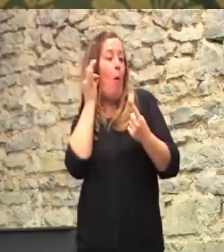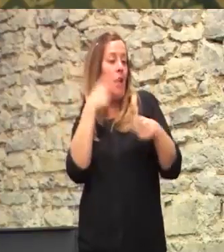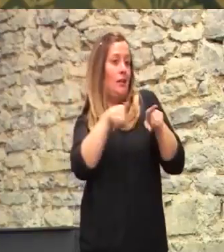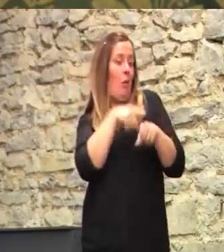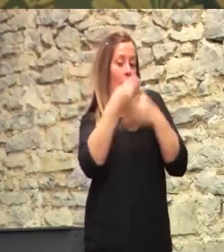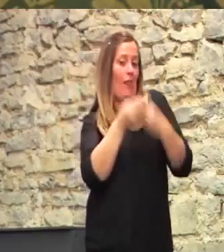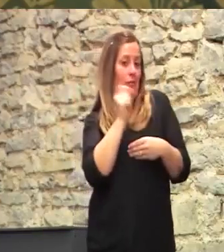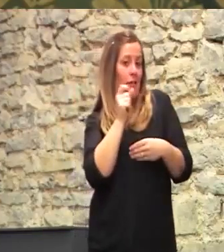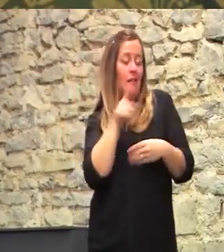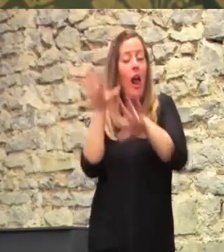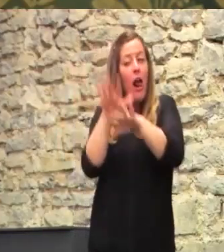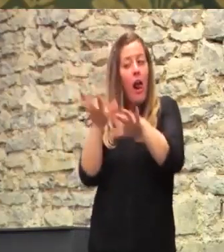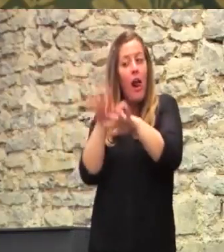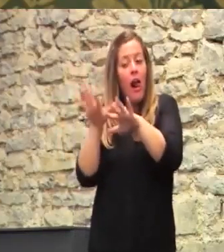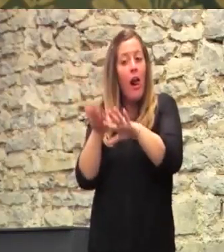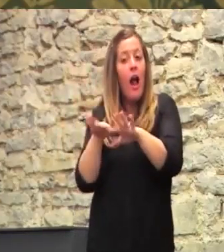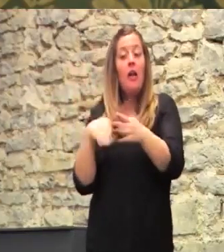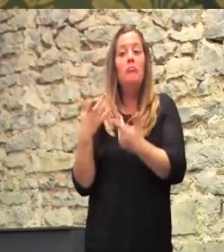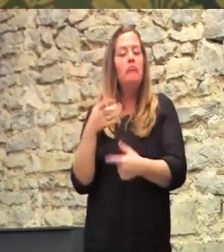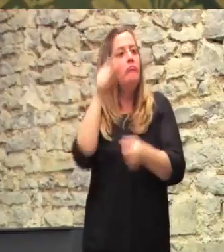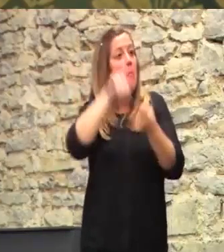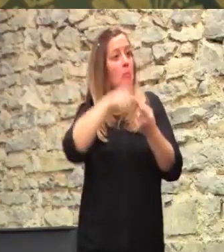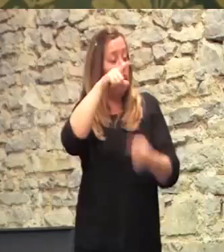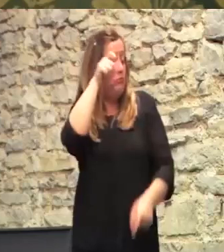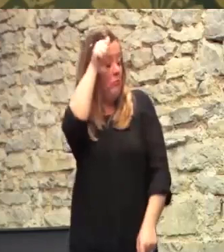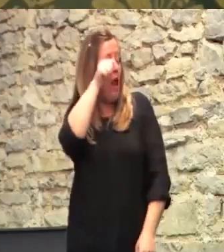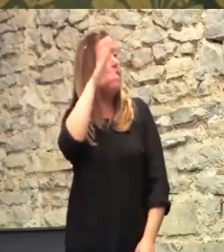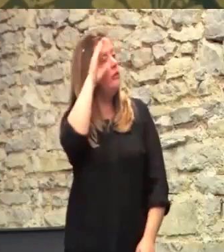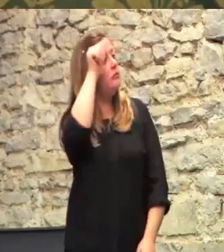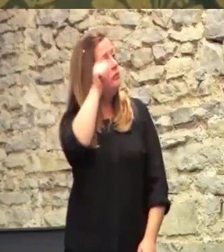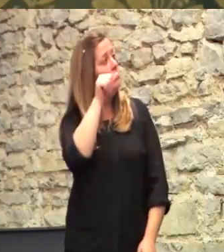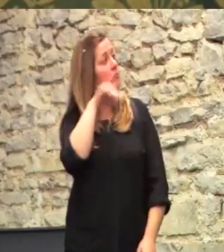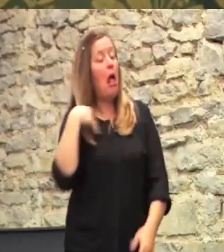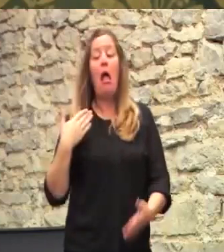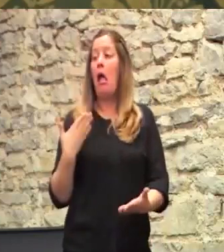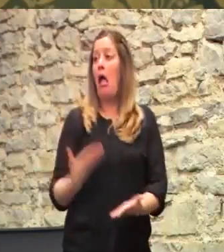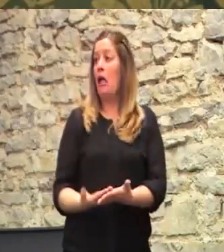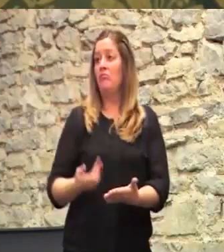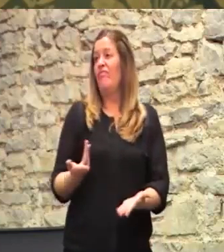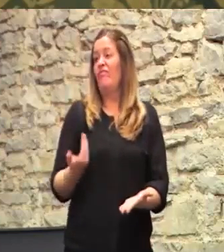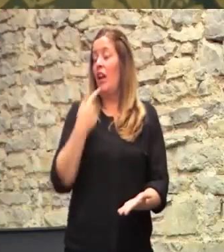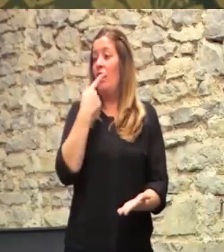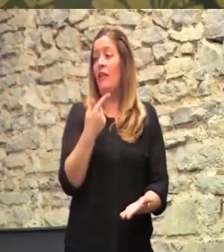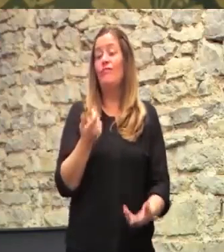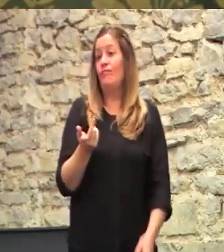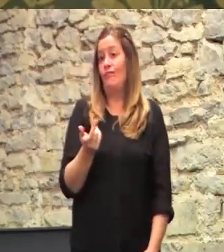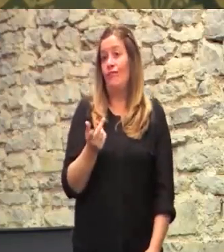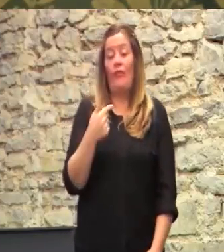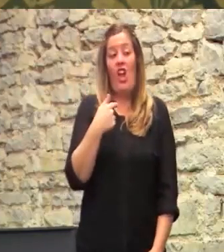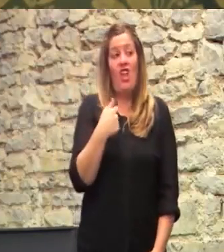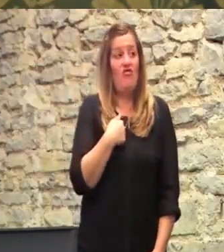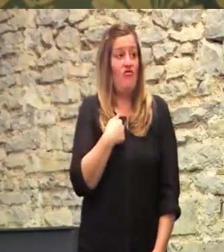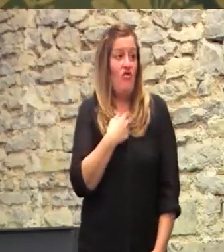él escuchaba hasta que un día le dijo mira yo no voy a ir a grecia entonces